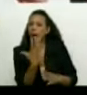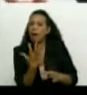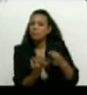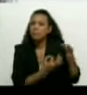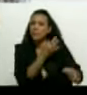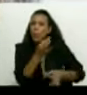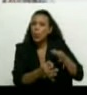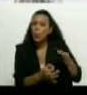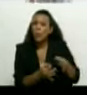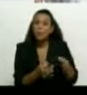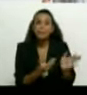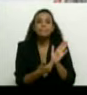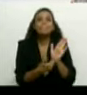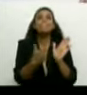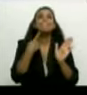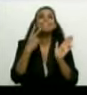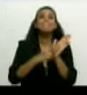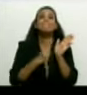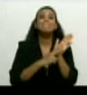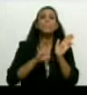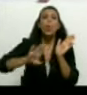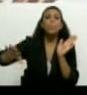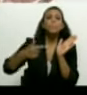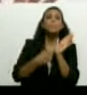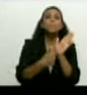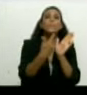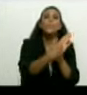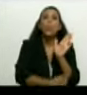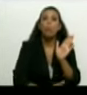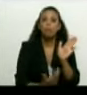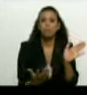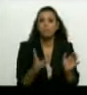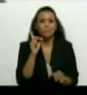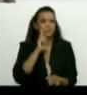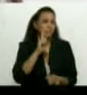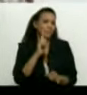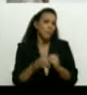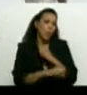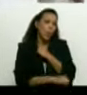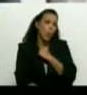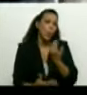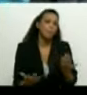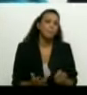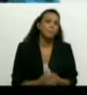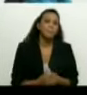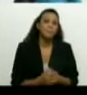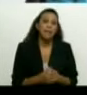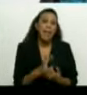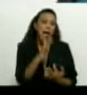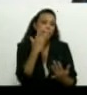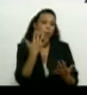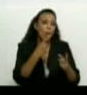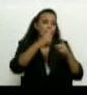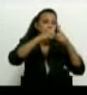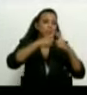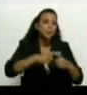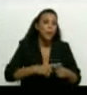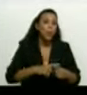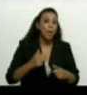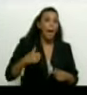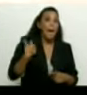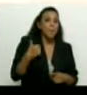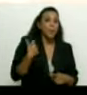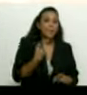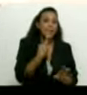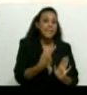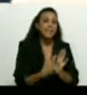su propia visión, pues, de lo que falsamente seguramente ocurrió, pues, que es que mucha gente, que es la, manejar las cifras a su manera y decir que